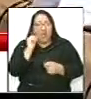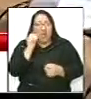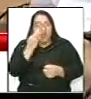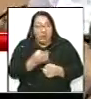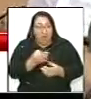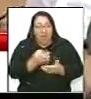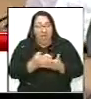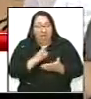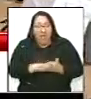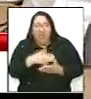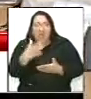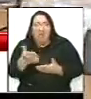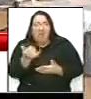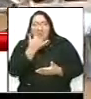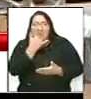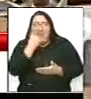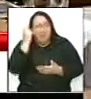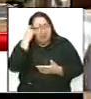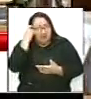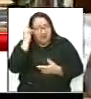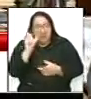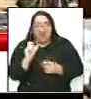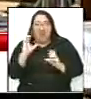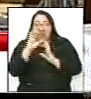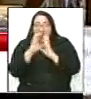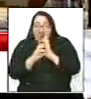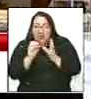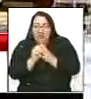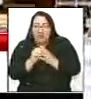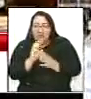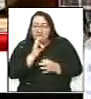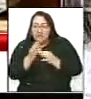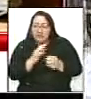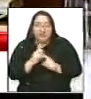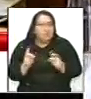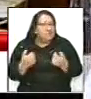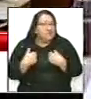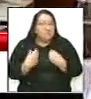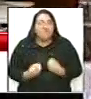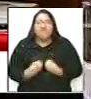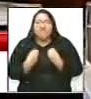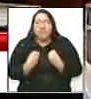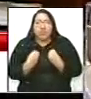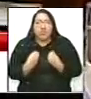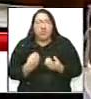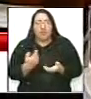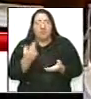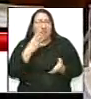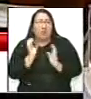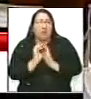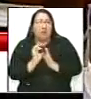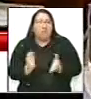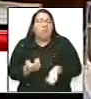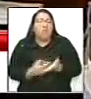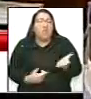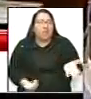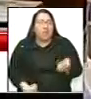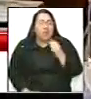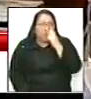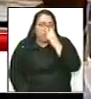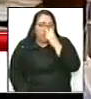consecuencia. Y cuando el constitucionalista señala que no tiene por qué haber la posibilidad